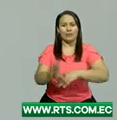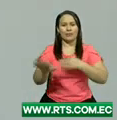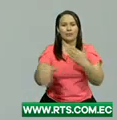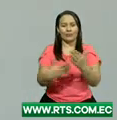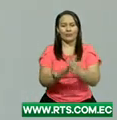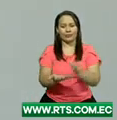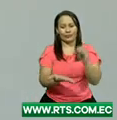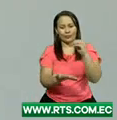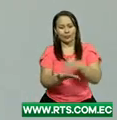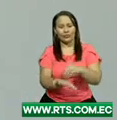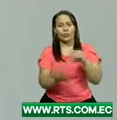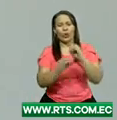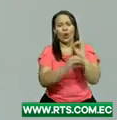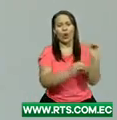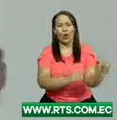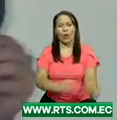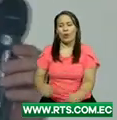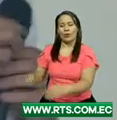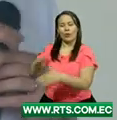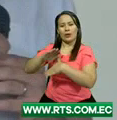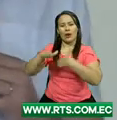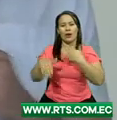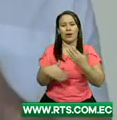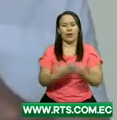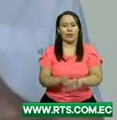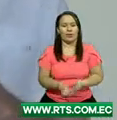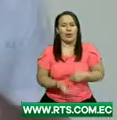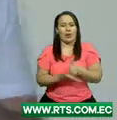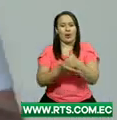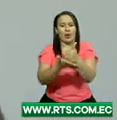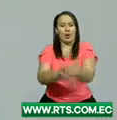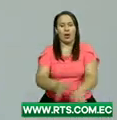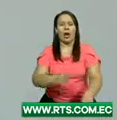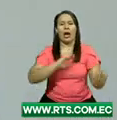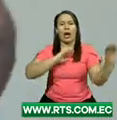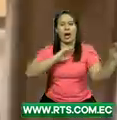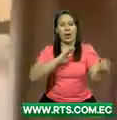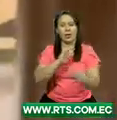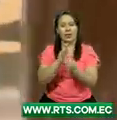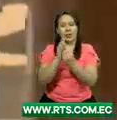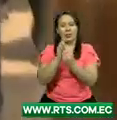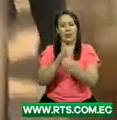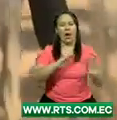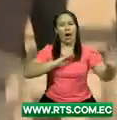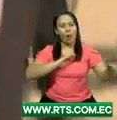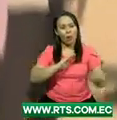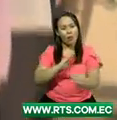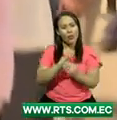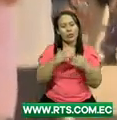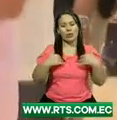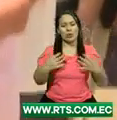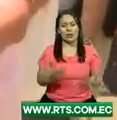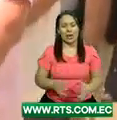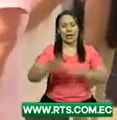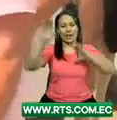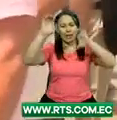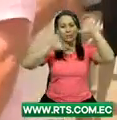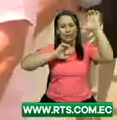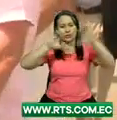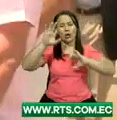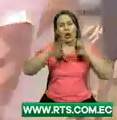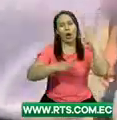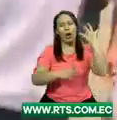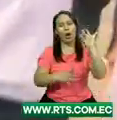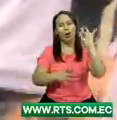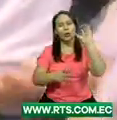también del ordenamiento genético en favor del aumento de la productividad este evento donde se exponen aproximadamente